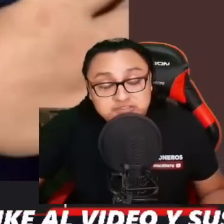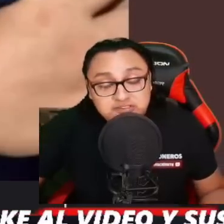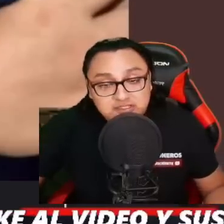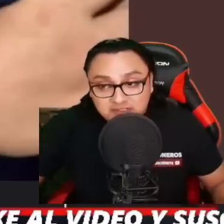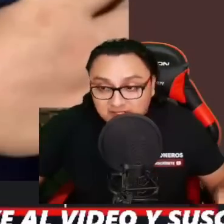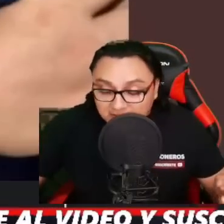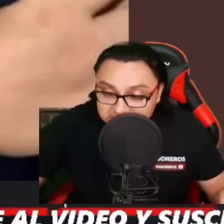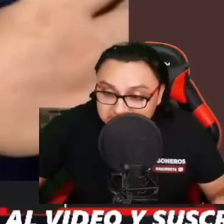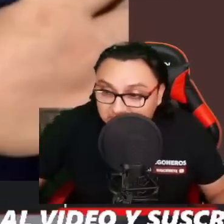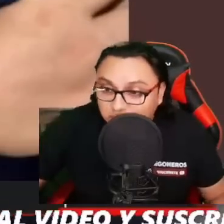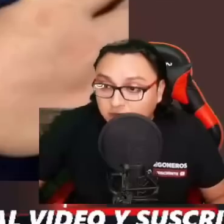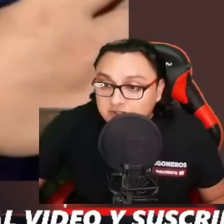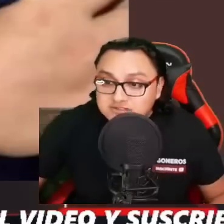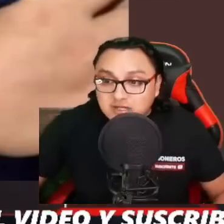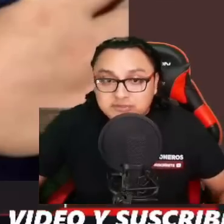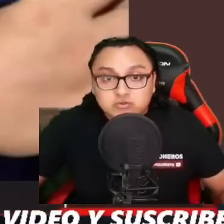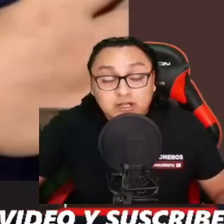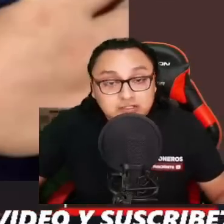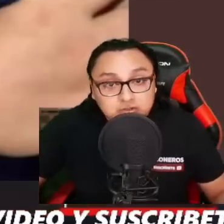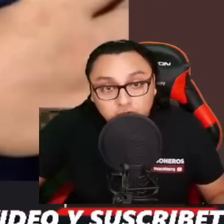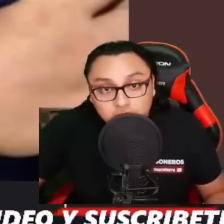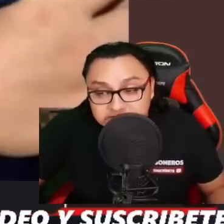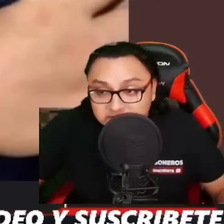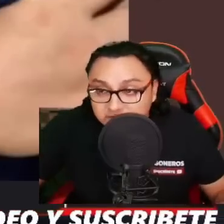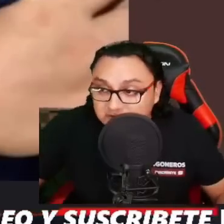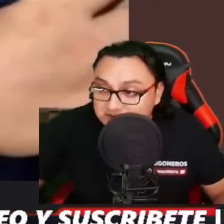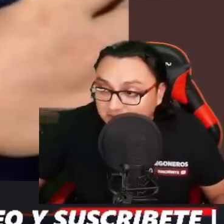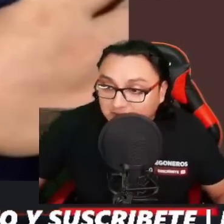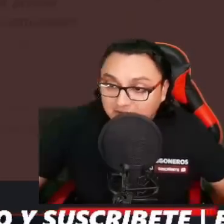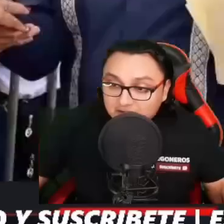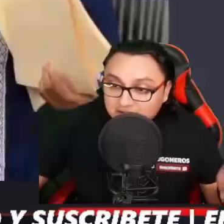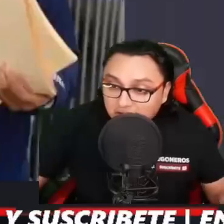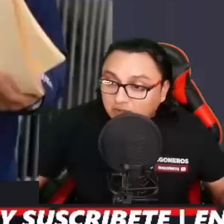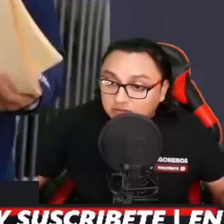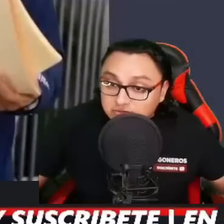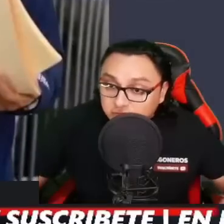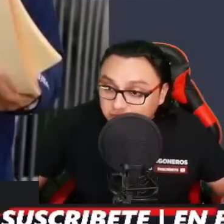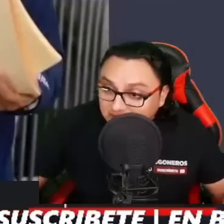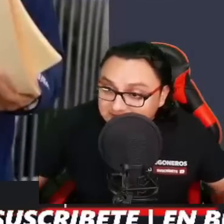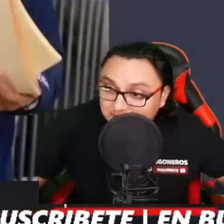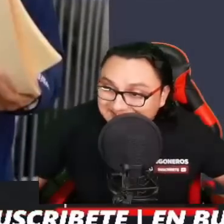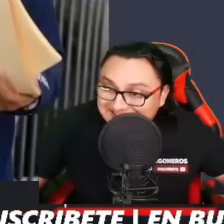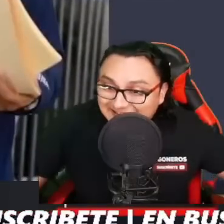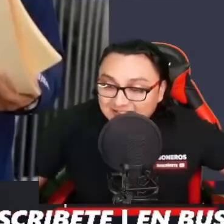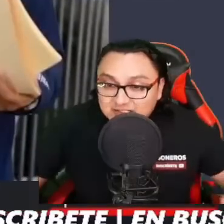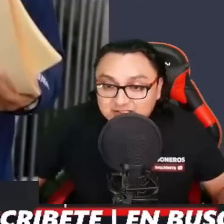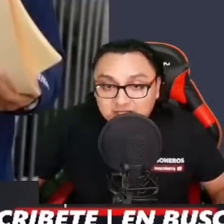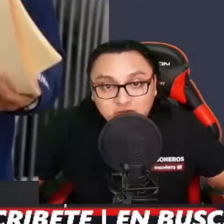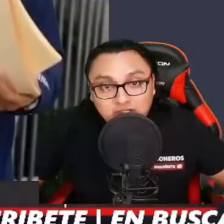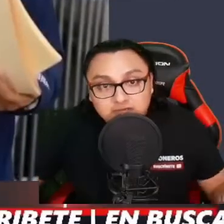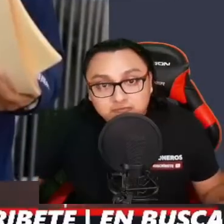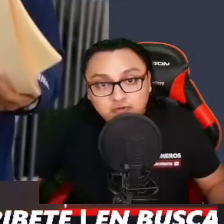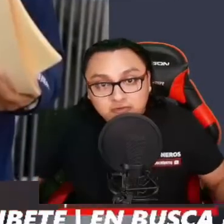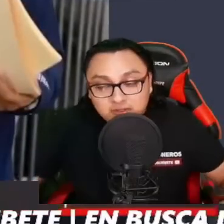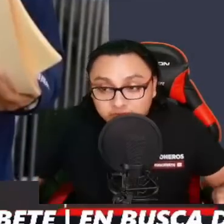nuestro presidente, ahí visitando Chiapas durante todo este fin de semana, inaugurando sucursales del bienestar y dando